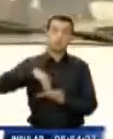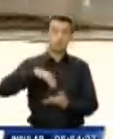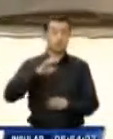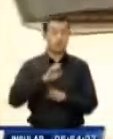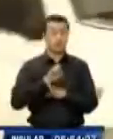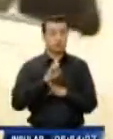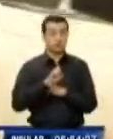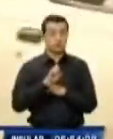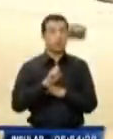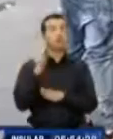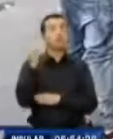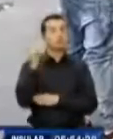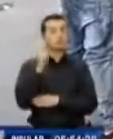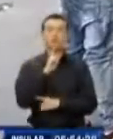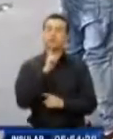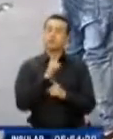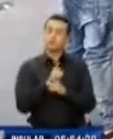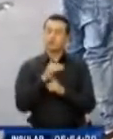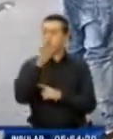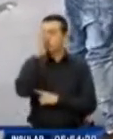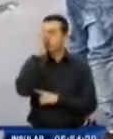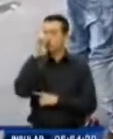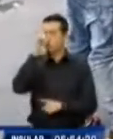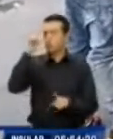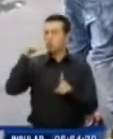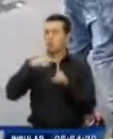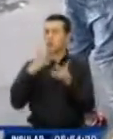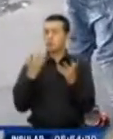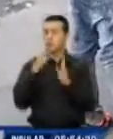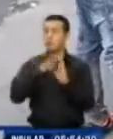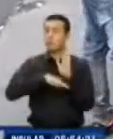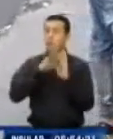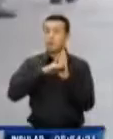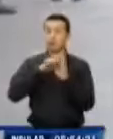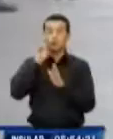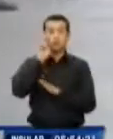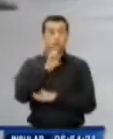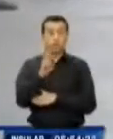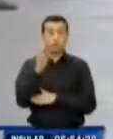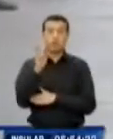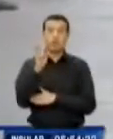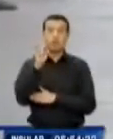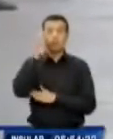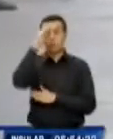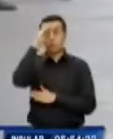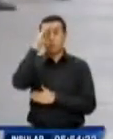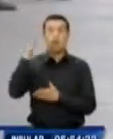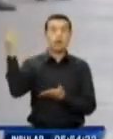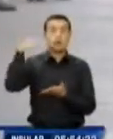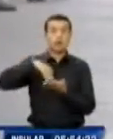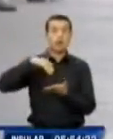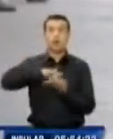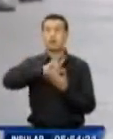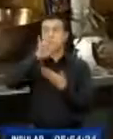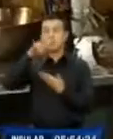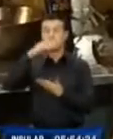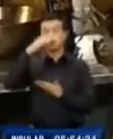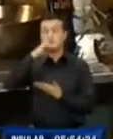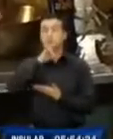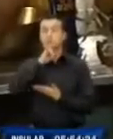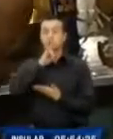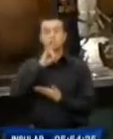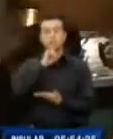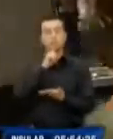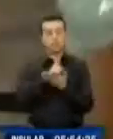ingresar a Ecuador es necesaria, ya que el objetivo de esta medida es disminuir el tráfico de personas en su intento por llegar a Estados Unidos. Que